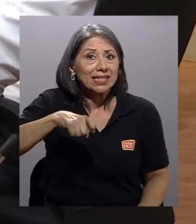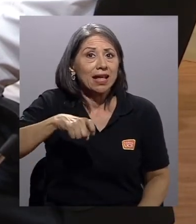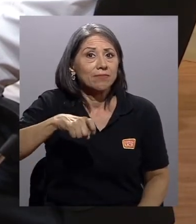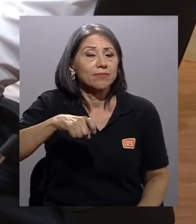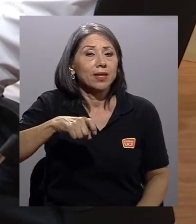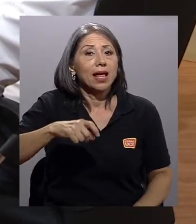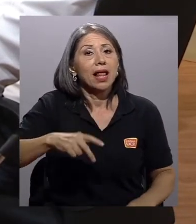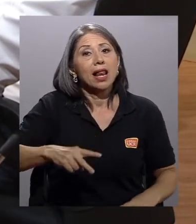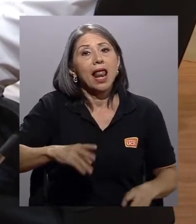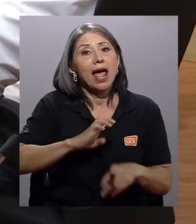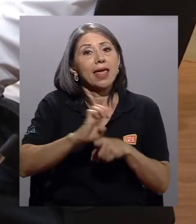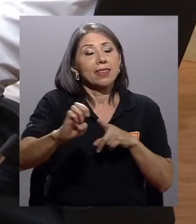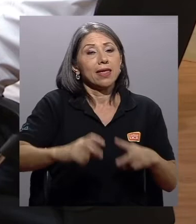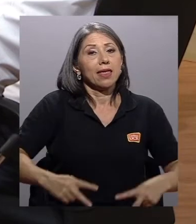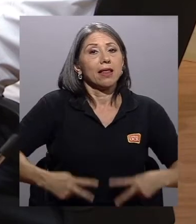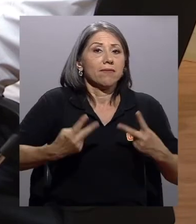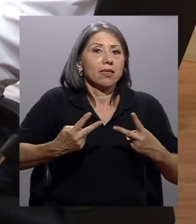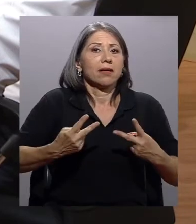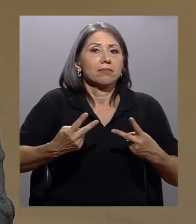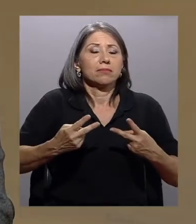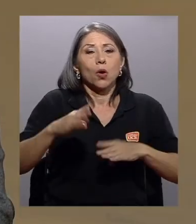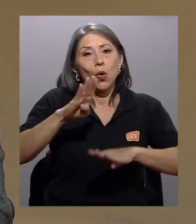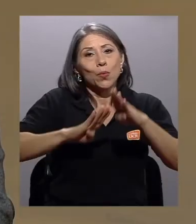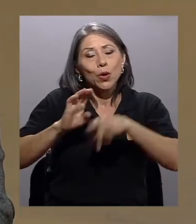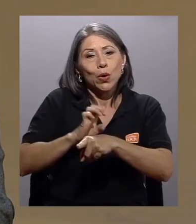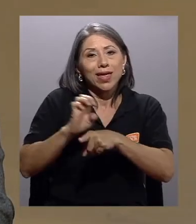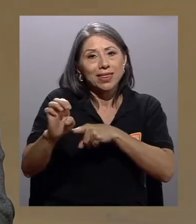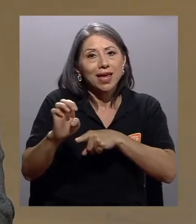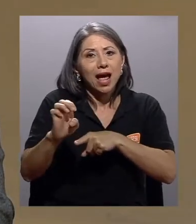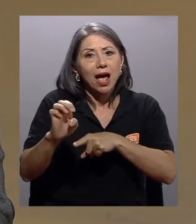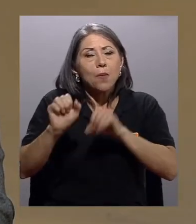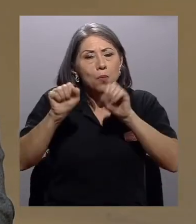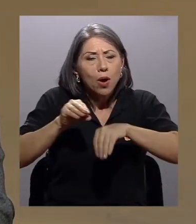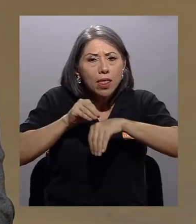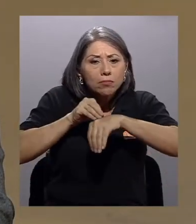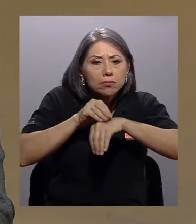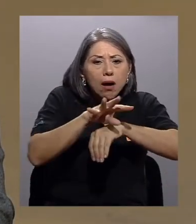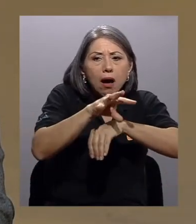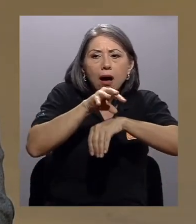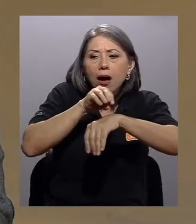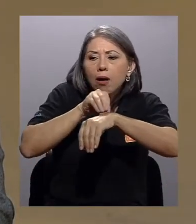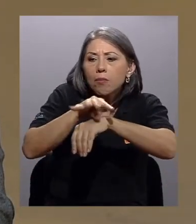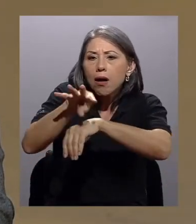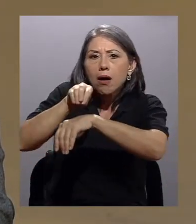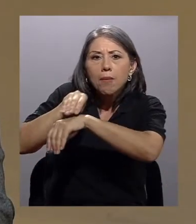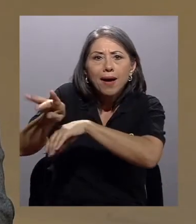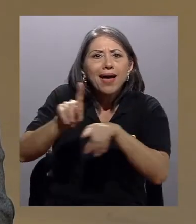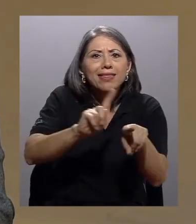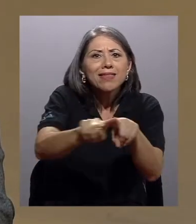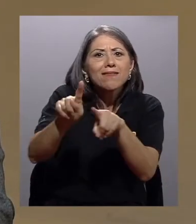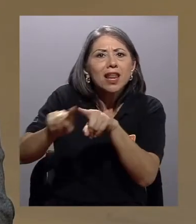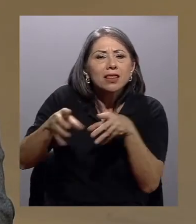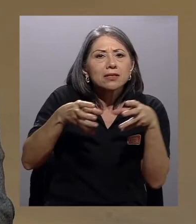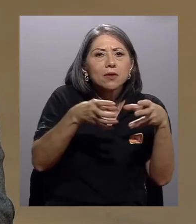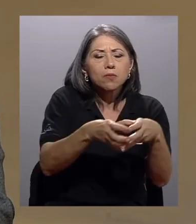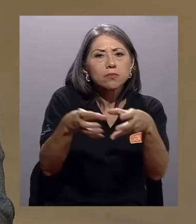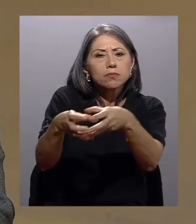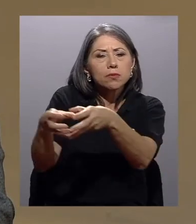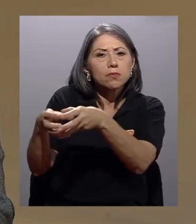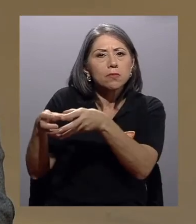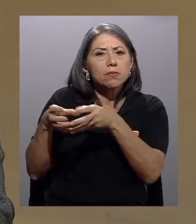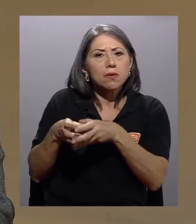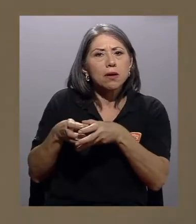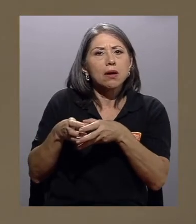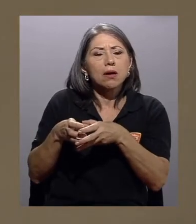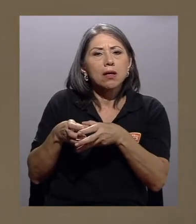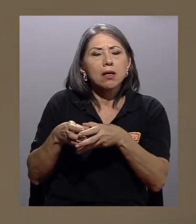de que la bioética o la ética permee los diferentes estratos y que